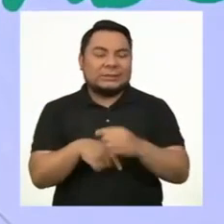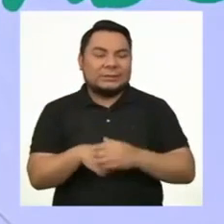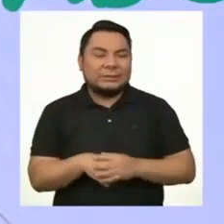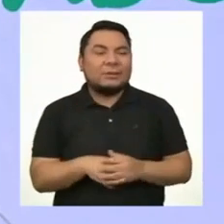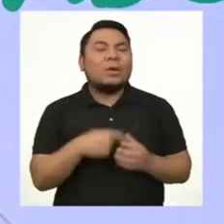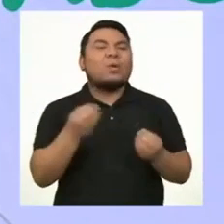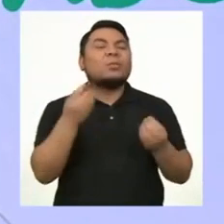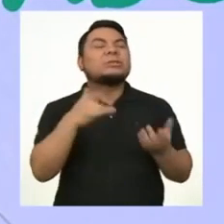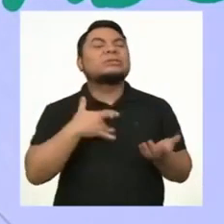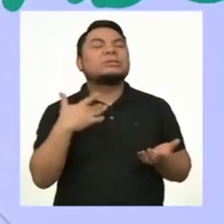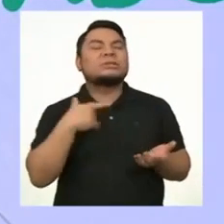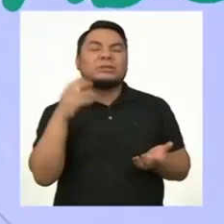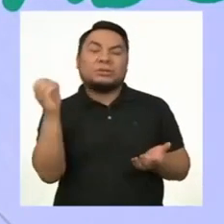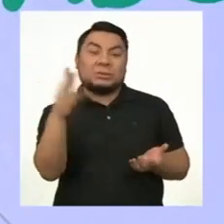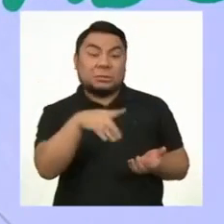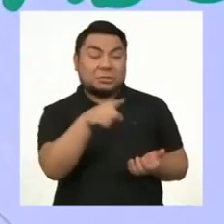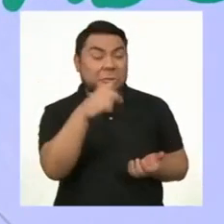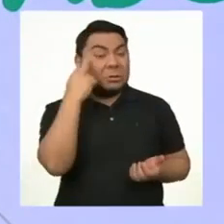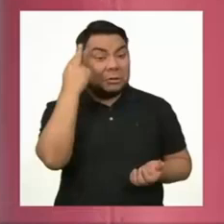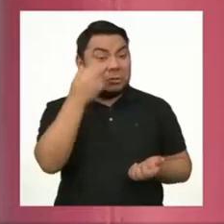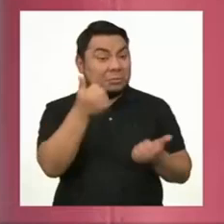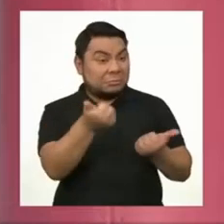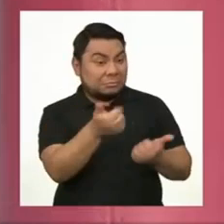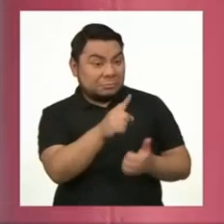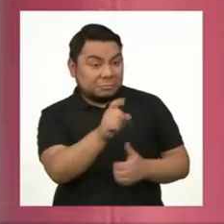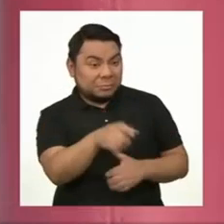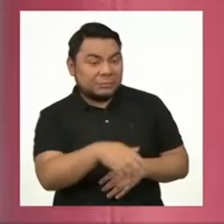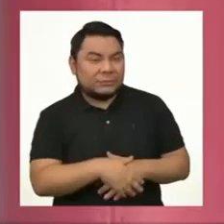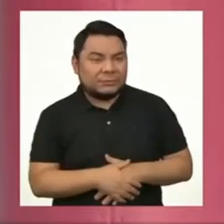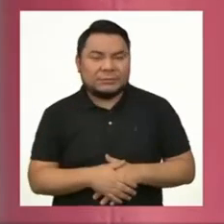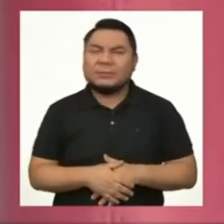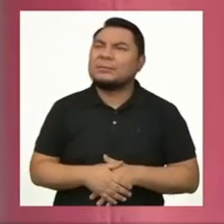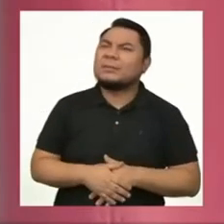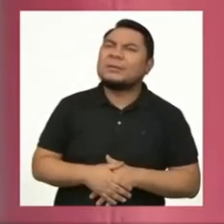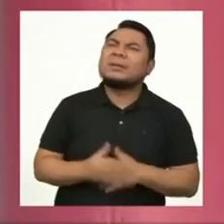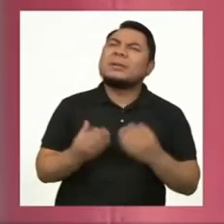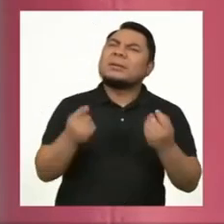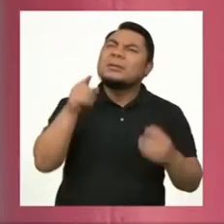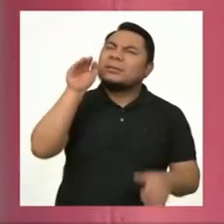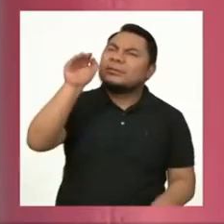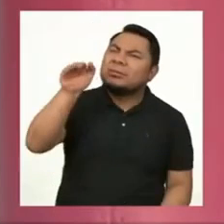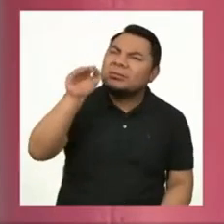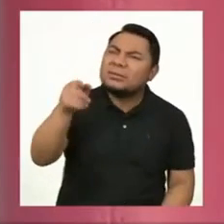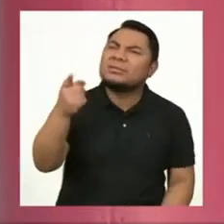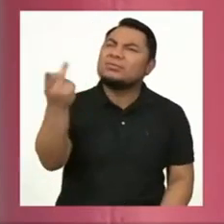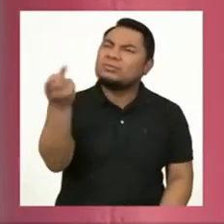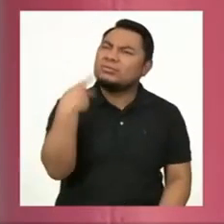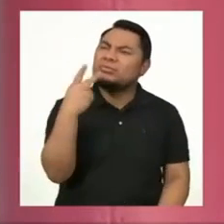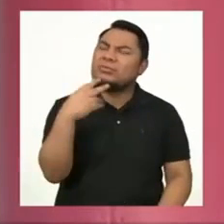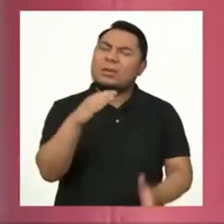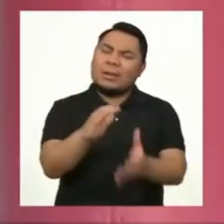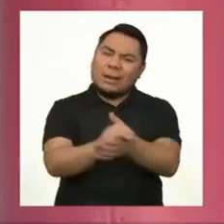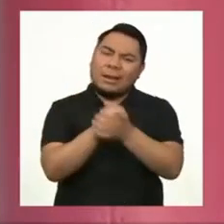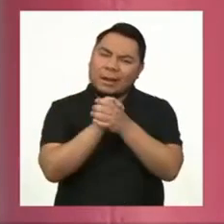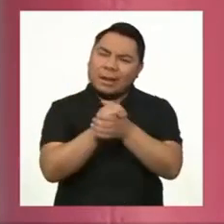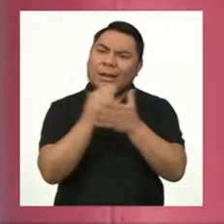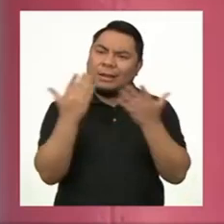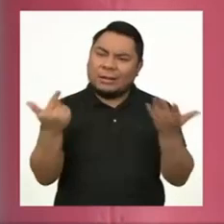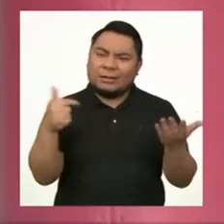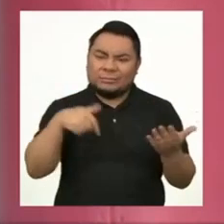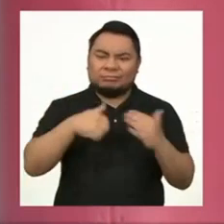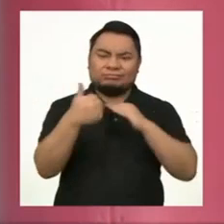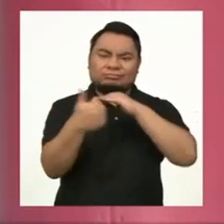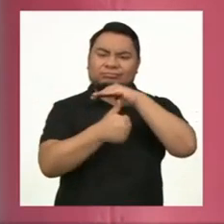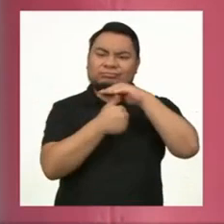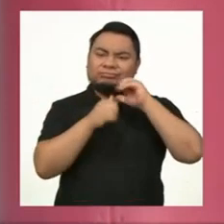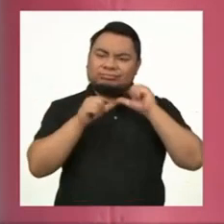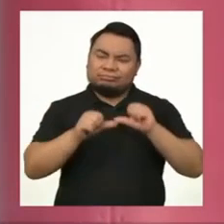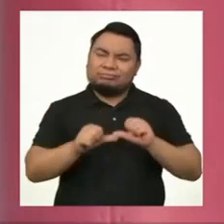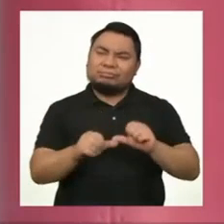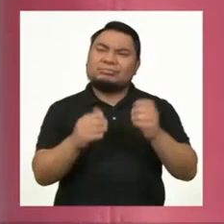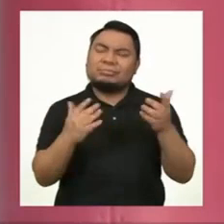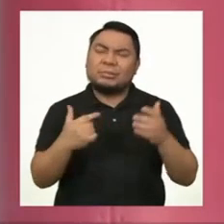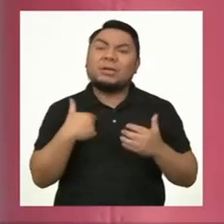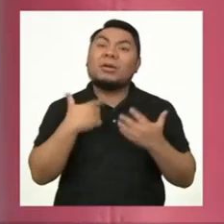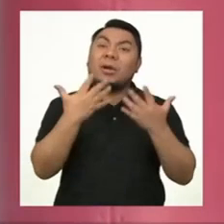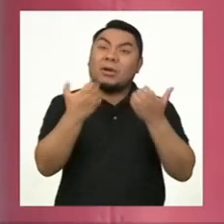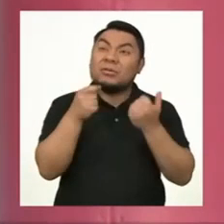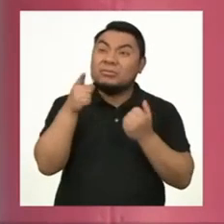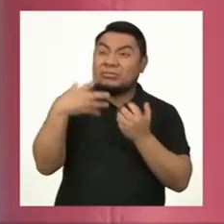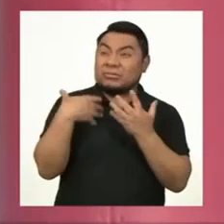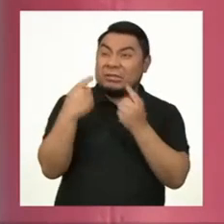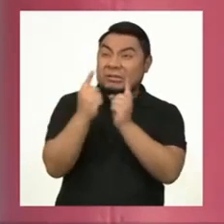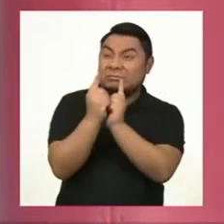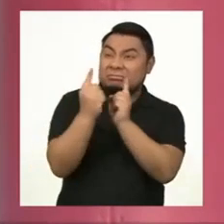de decir? ¿Te parece razonable? Pero Rodrigo, tú y yo somos compañeros de pandemia. ¿Ahora te